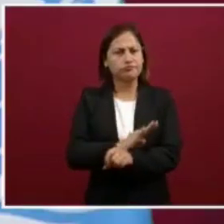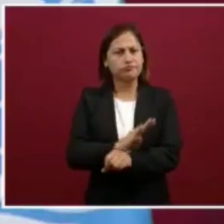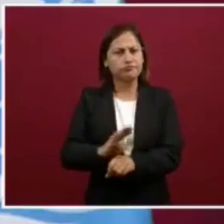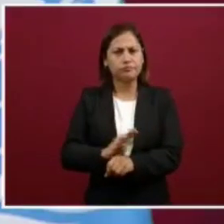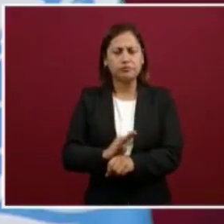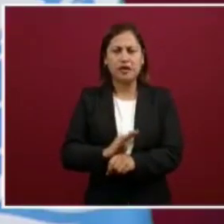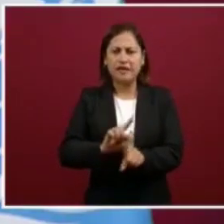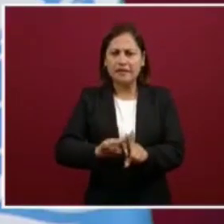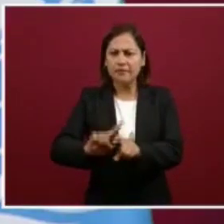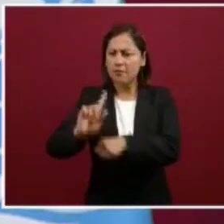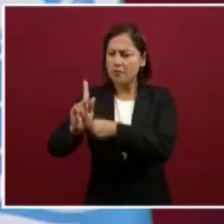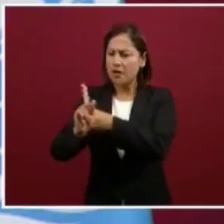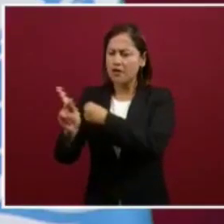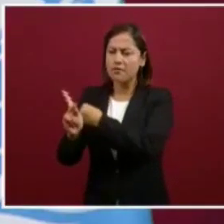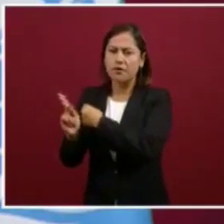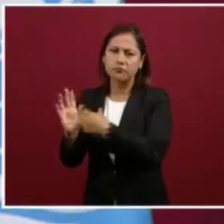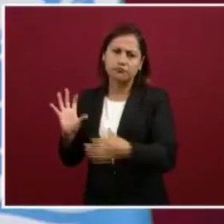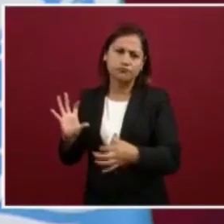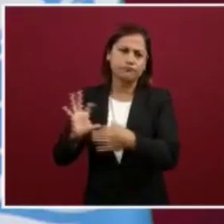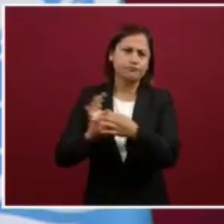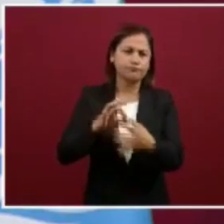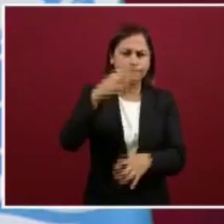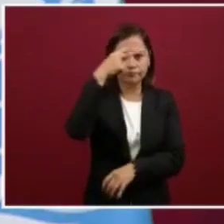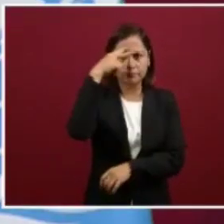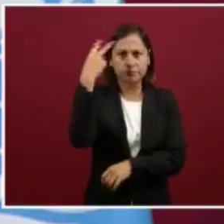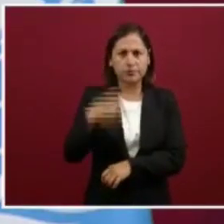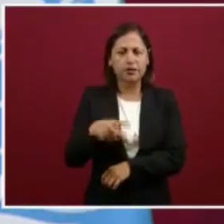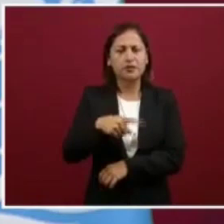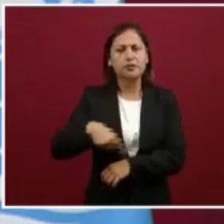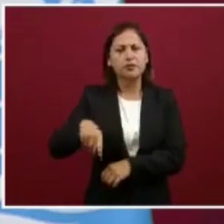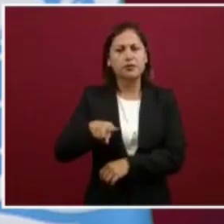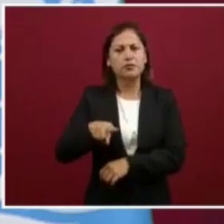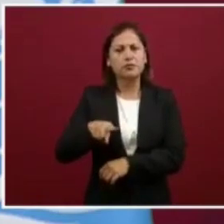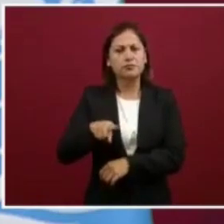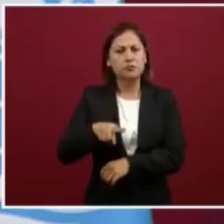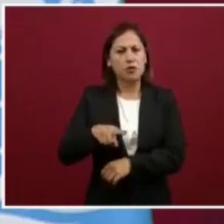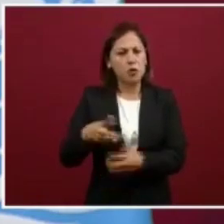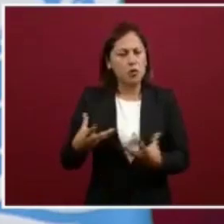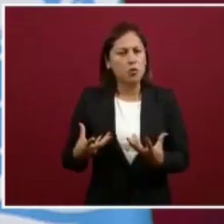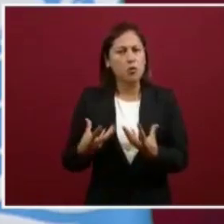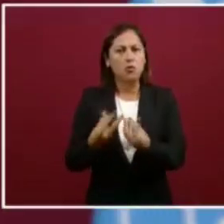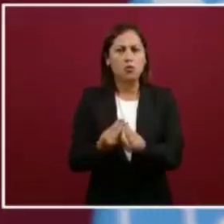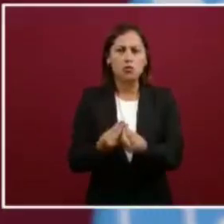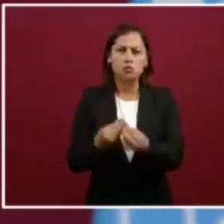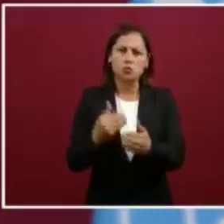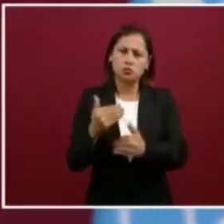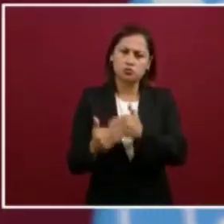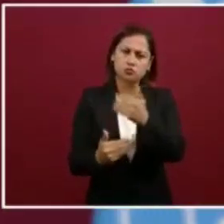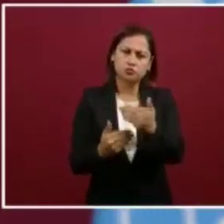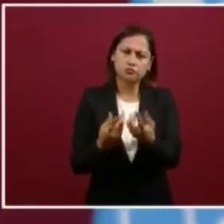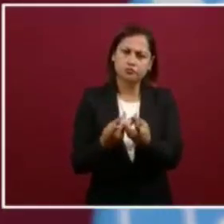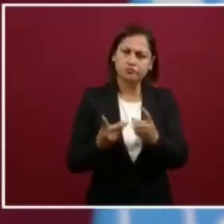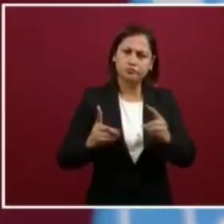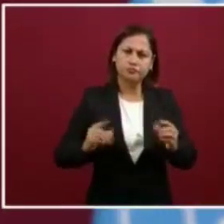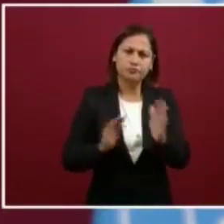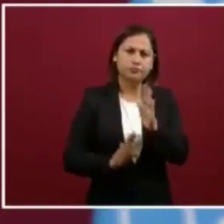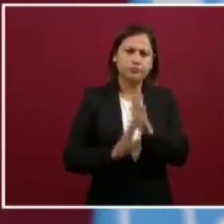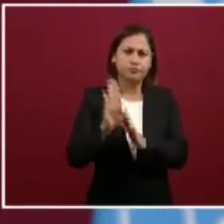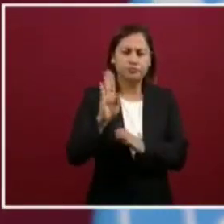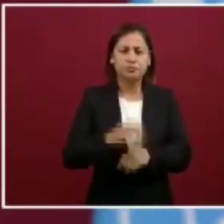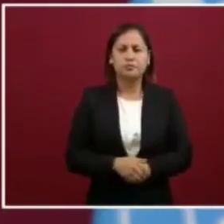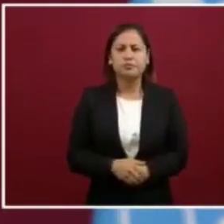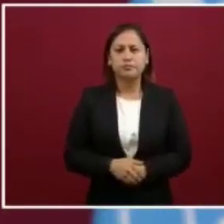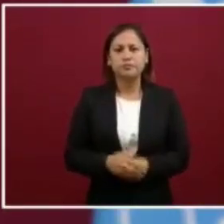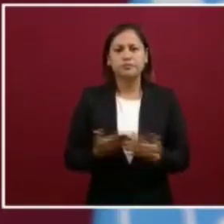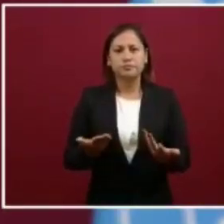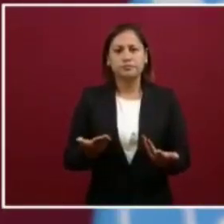países mencionados tengan no solo crecimiento económico, sino desarrollo social. Entonces, en tiempo récord,